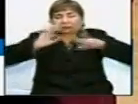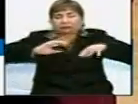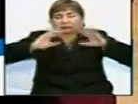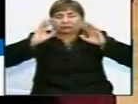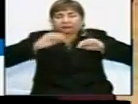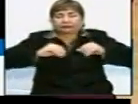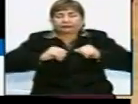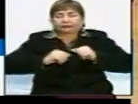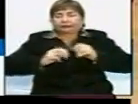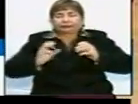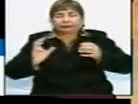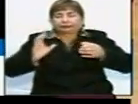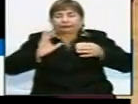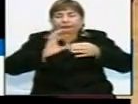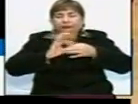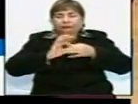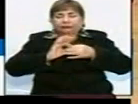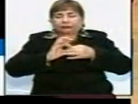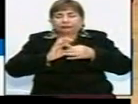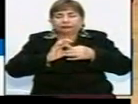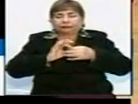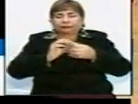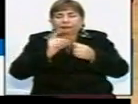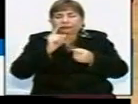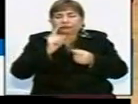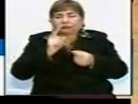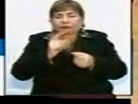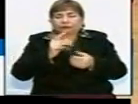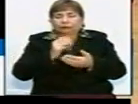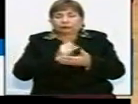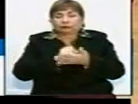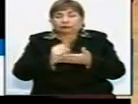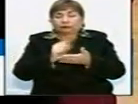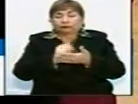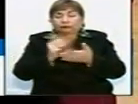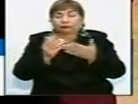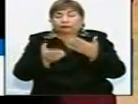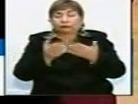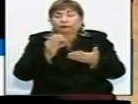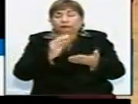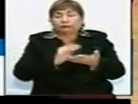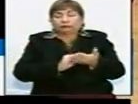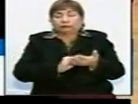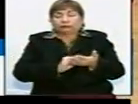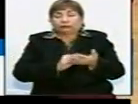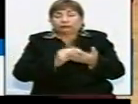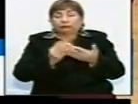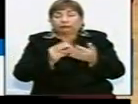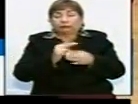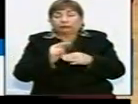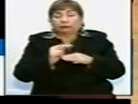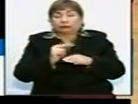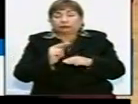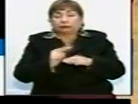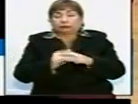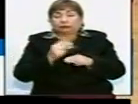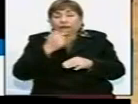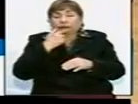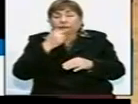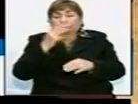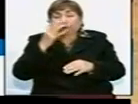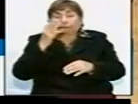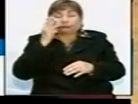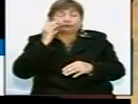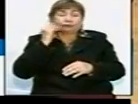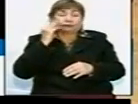asociados a un escenario del mar un tanto más frío de lo normal para ver cuáles son esas zonas históricamente